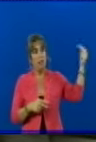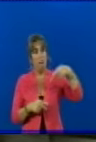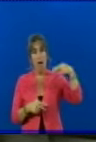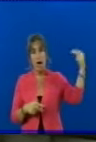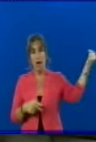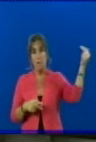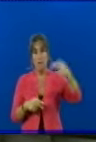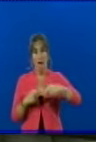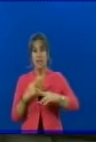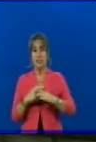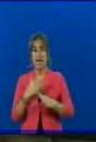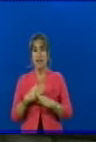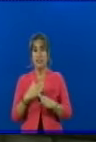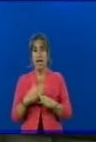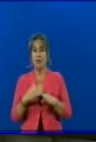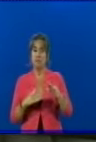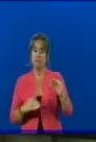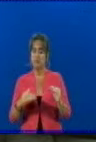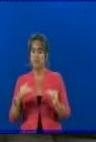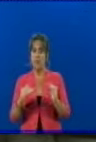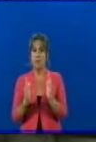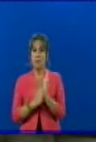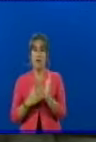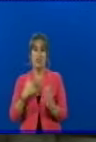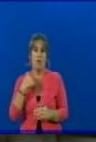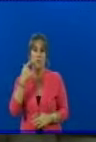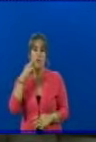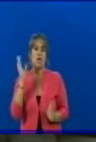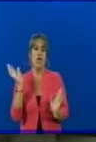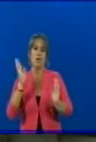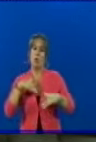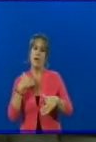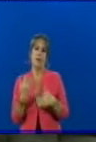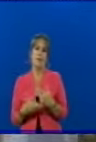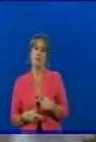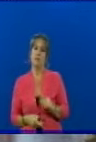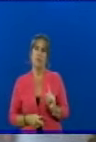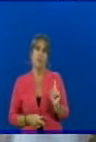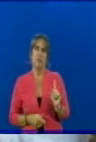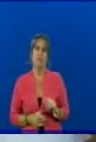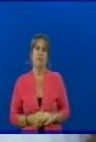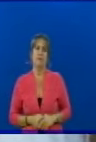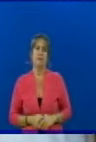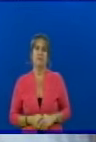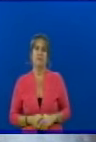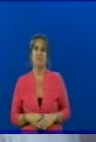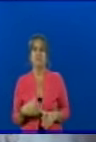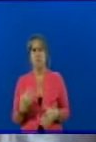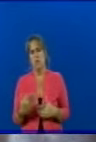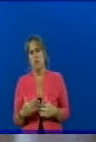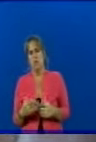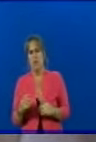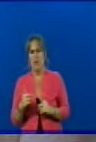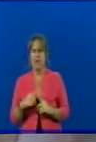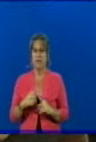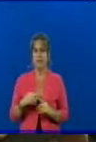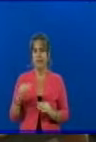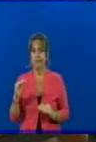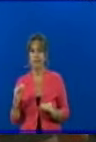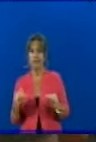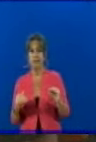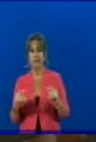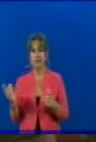mantener la estabilidad, y en el mes pienso que no haya ningún tipo de dificultad. Desperfectos técnicos y la inestabilidad